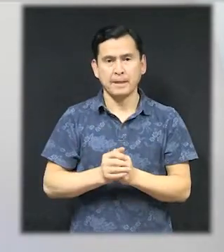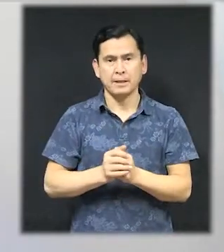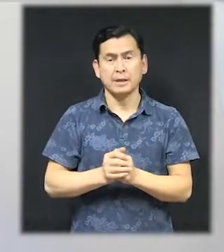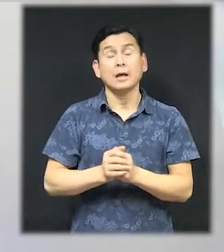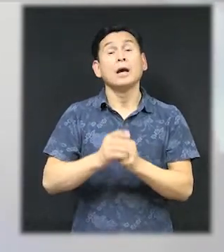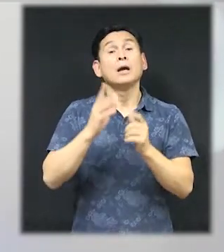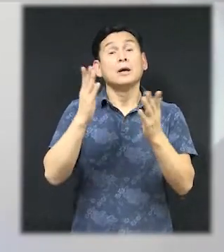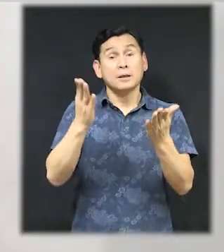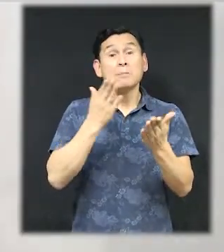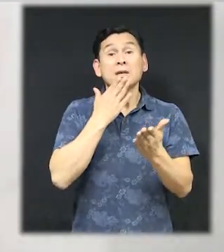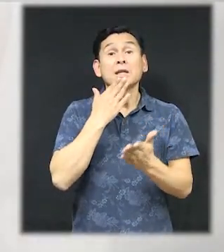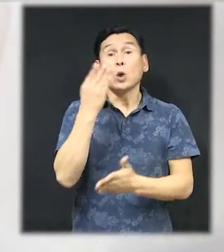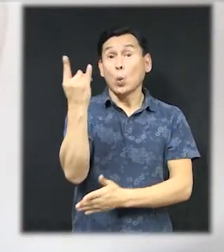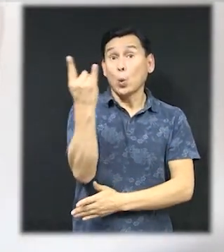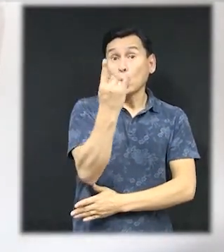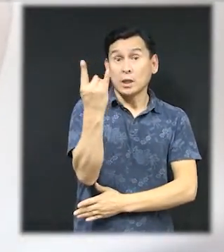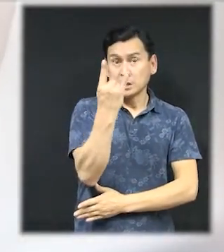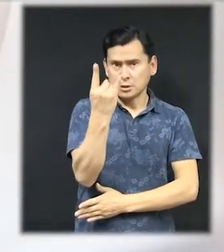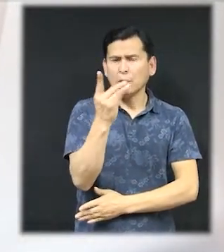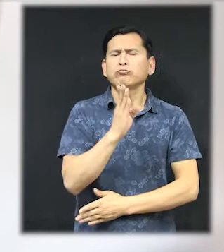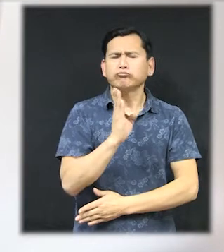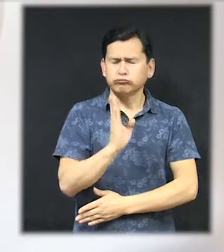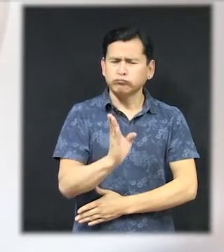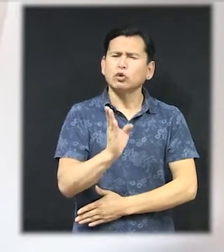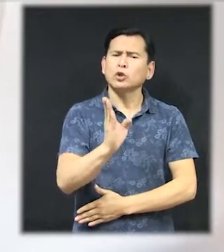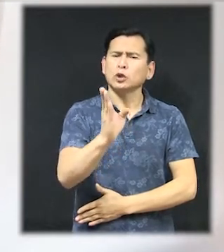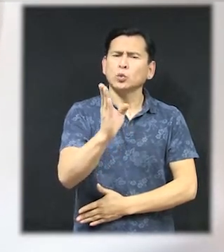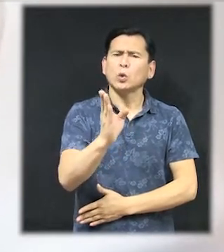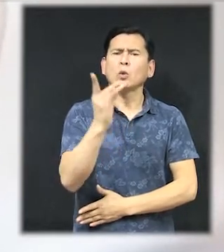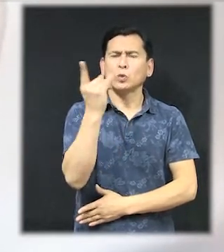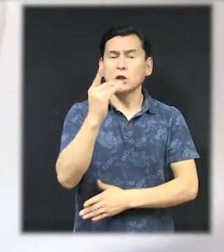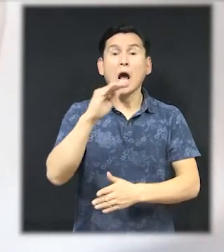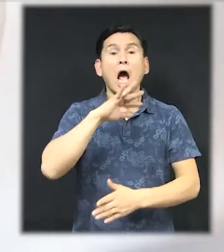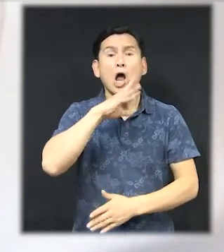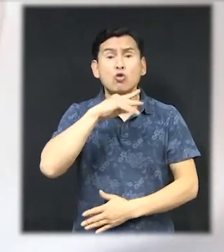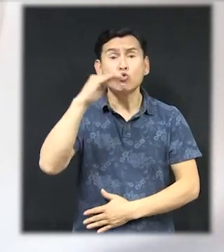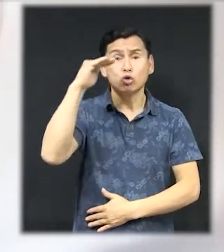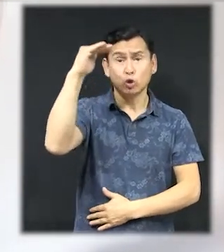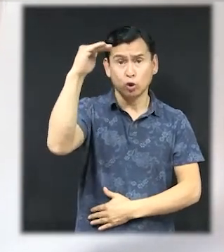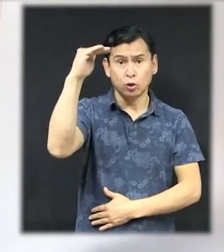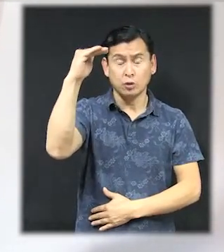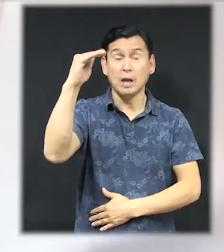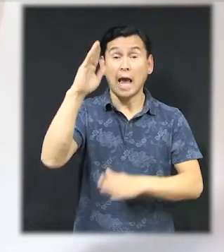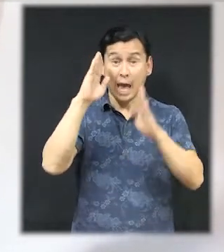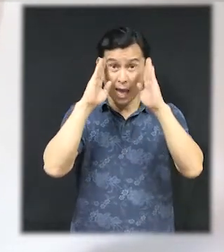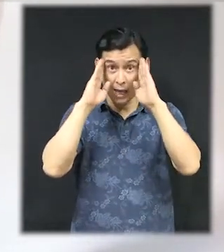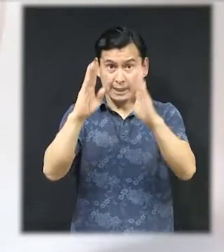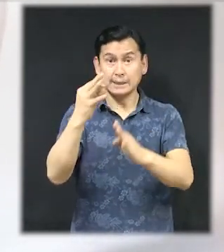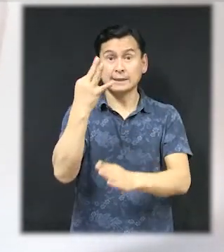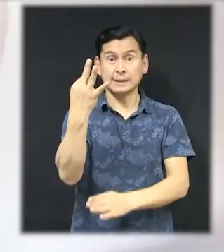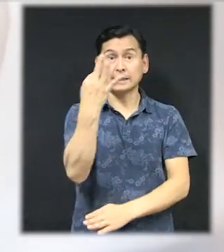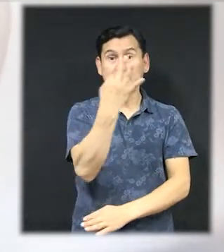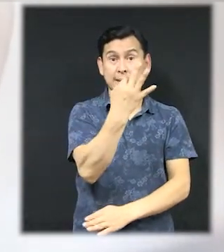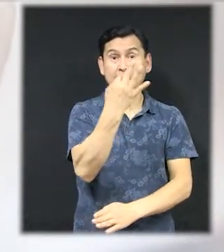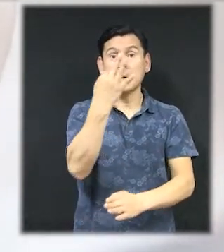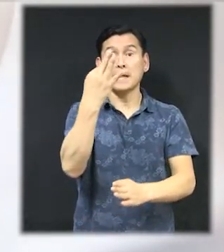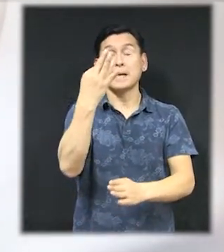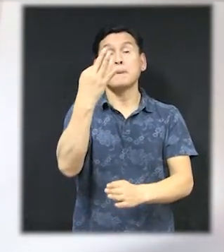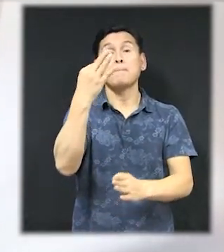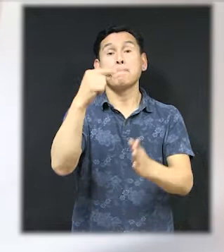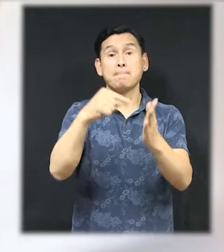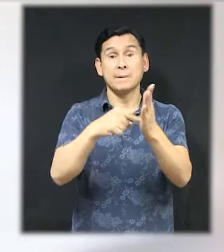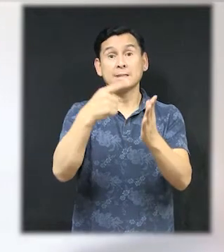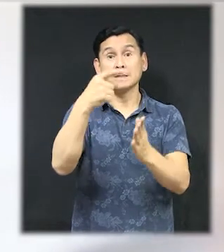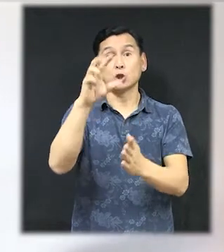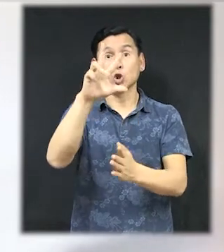la tradicional urgencia se mantuvo la atención de urgencia de los adultos, atendiéndose 33.180